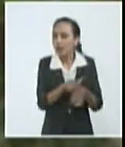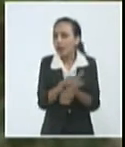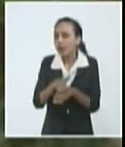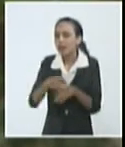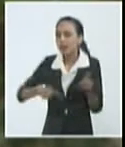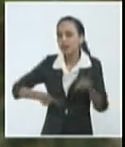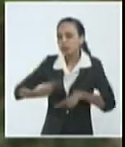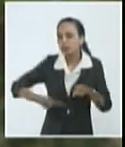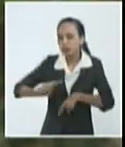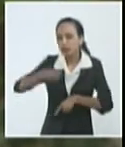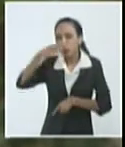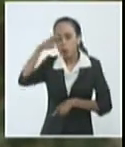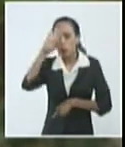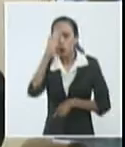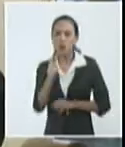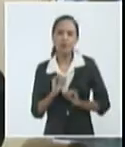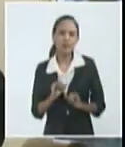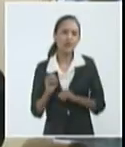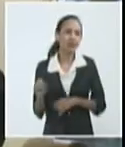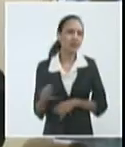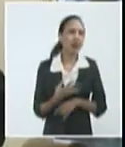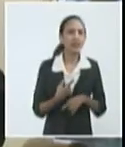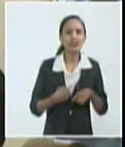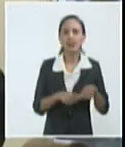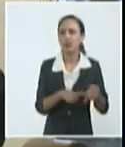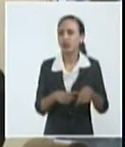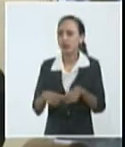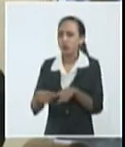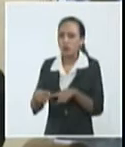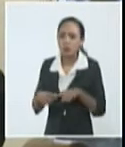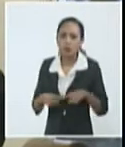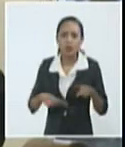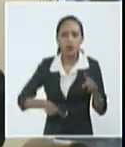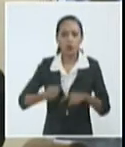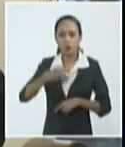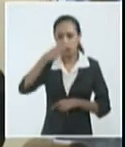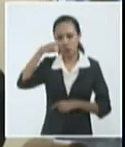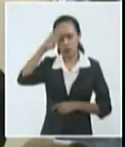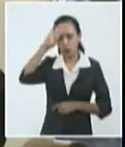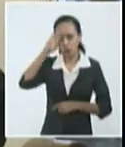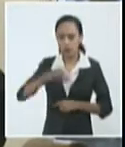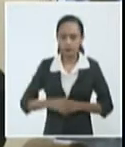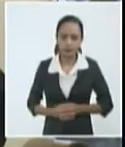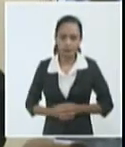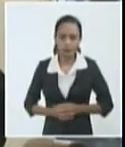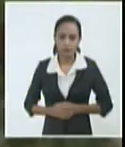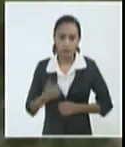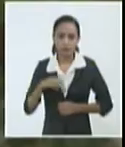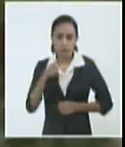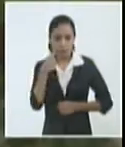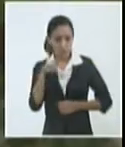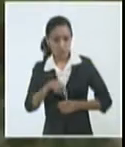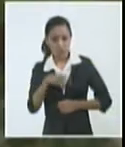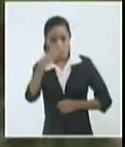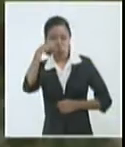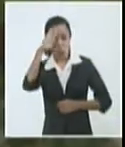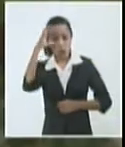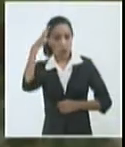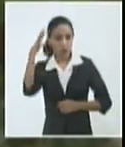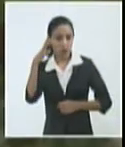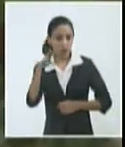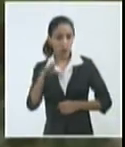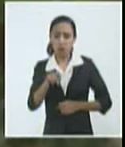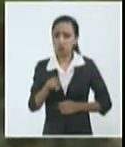para difamar, para calumniar. Nos han querido presentar como un Estado fallido, de un gobierno que no podía junto a su